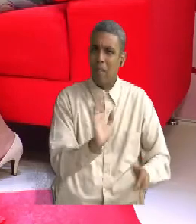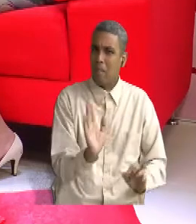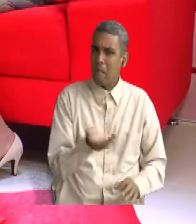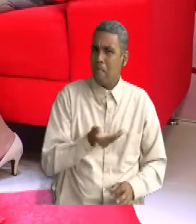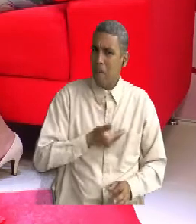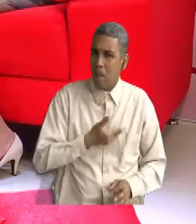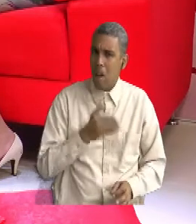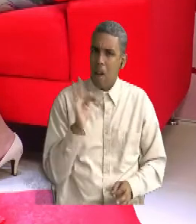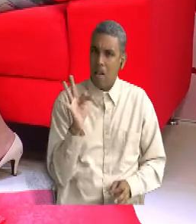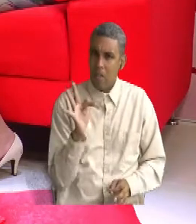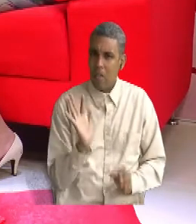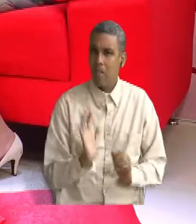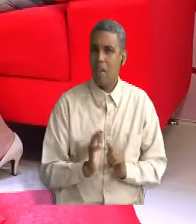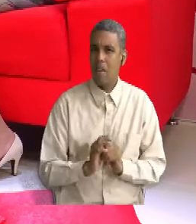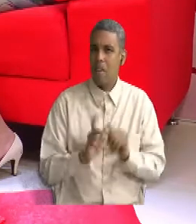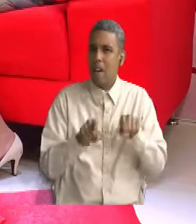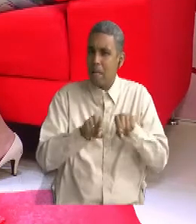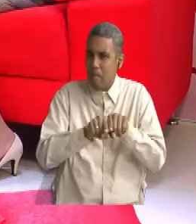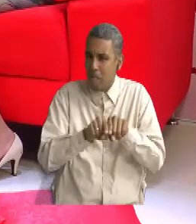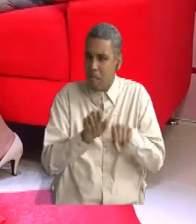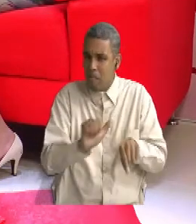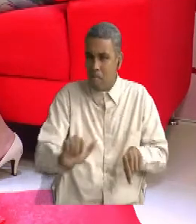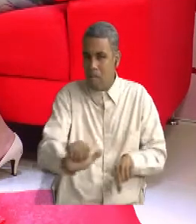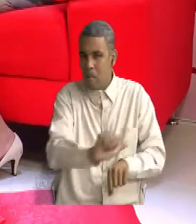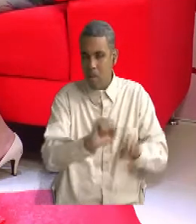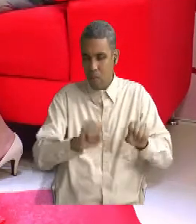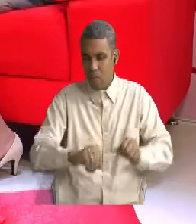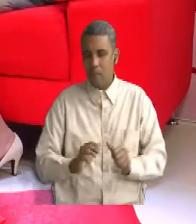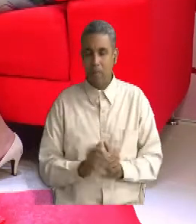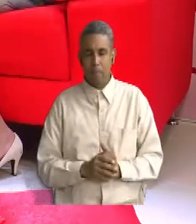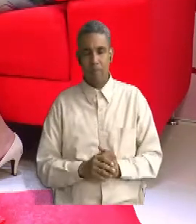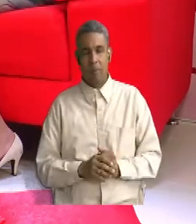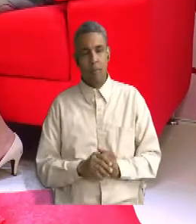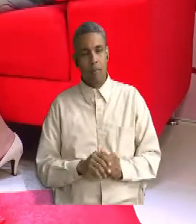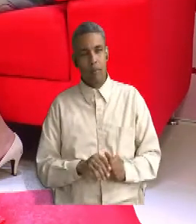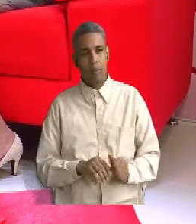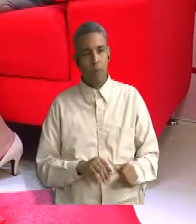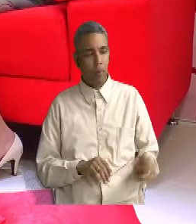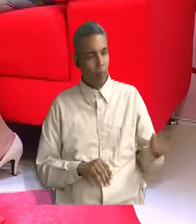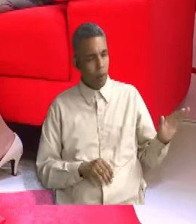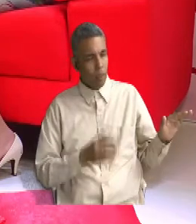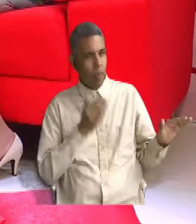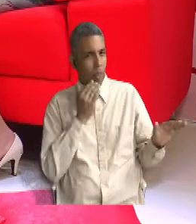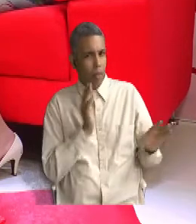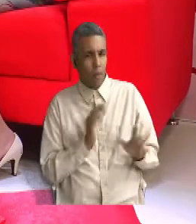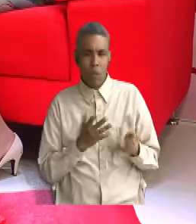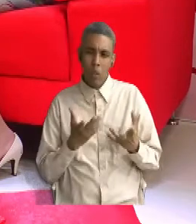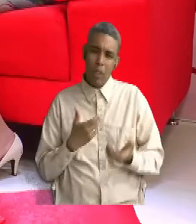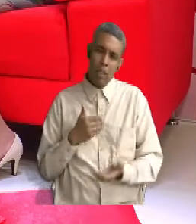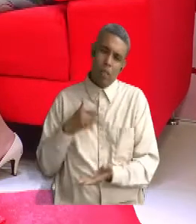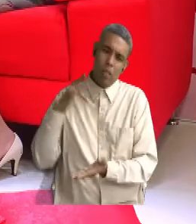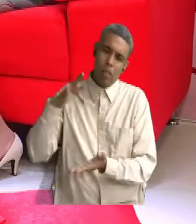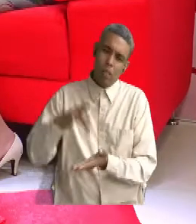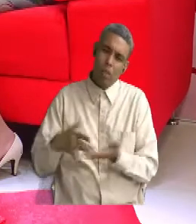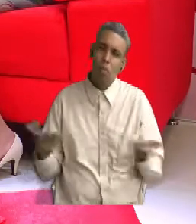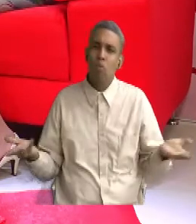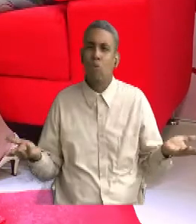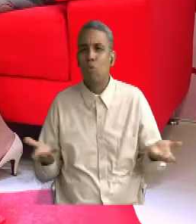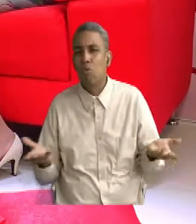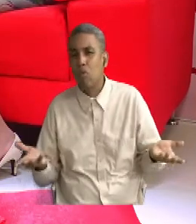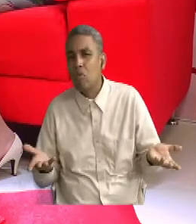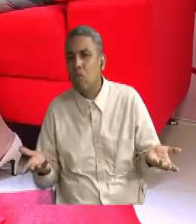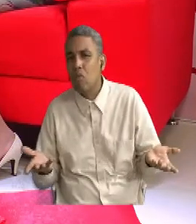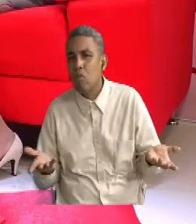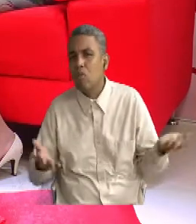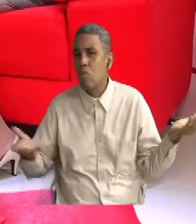muy económicas. Jenny, y si nuestros televidentes dicen, bueno, si yo quiero ir allá a regalarle algo a mi mamá, pero se me olvidó dónde es que es, diles en